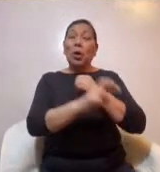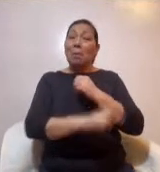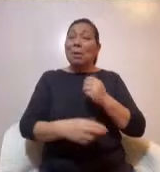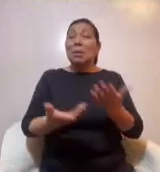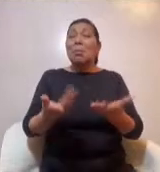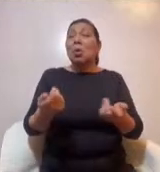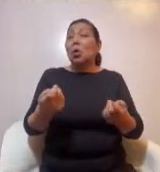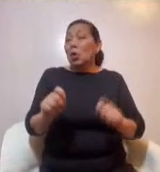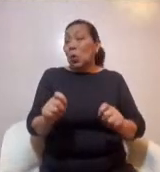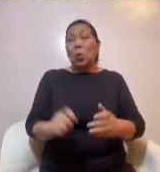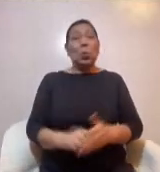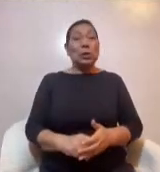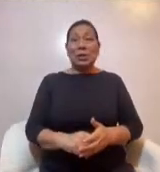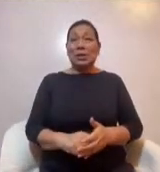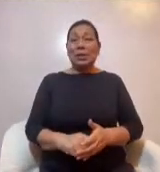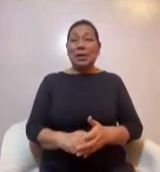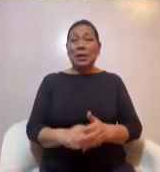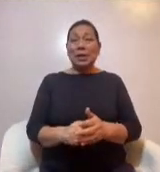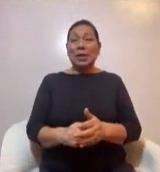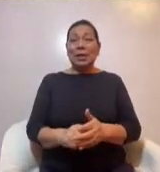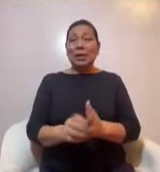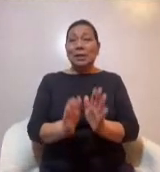por ser extranjera, porque le cancelan